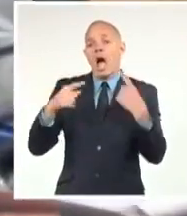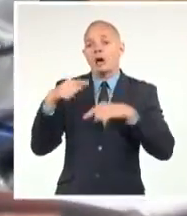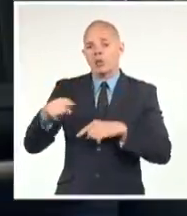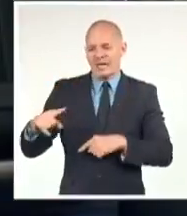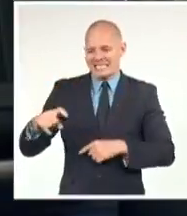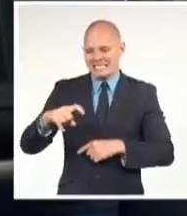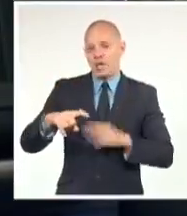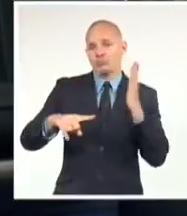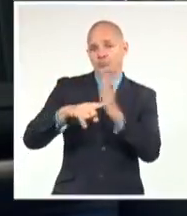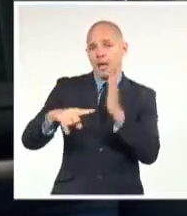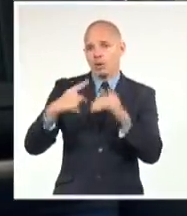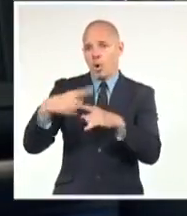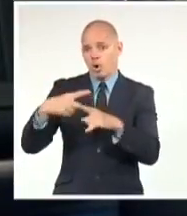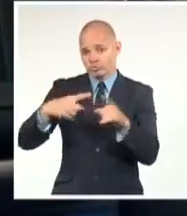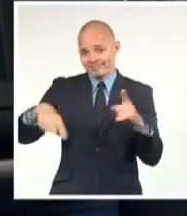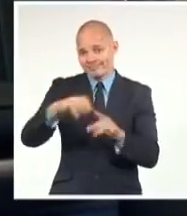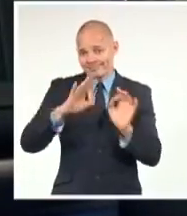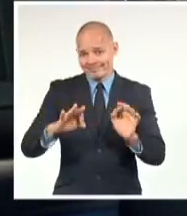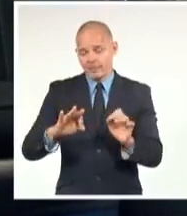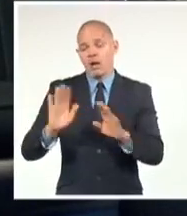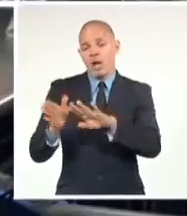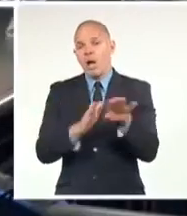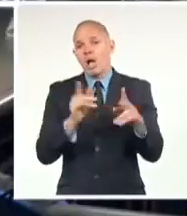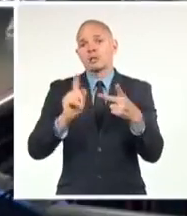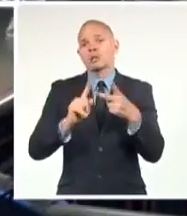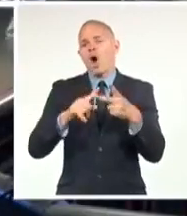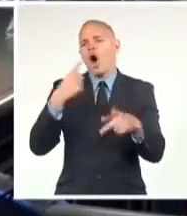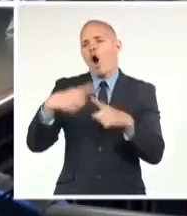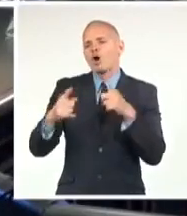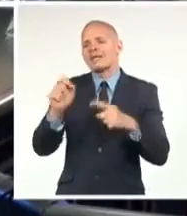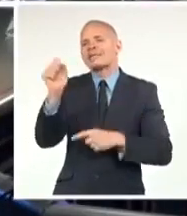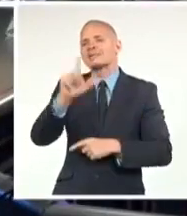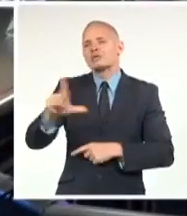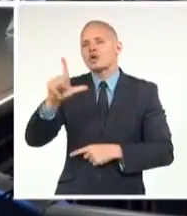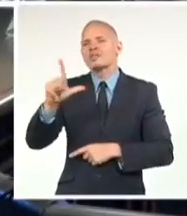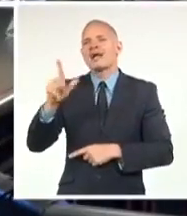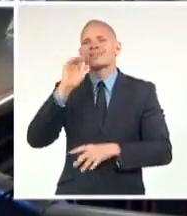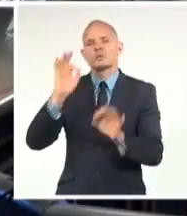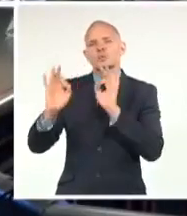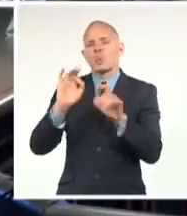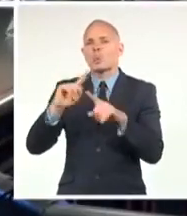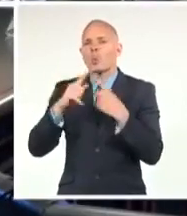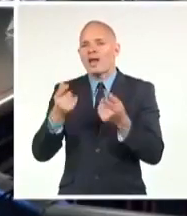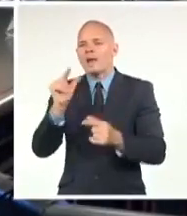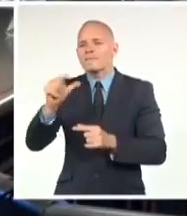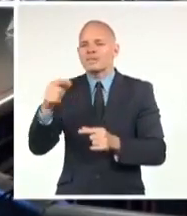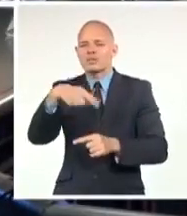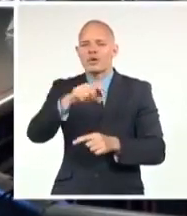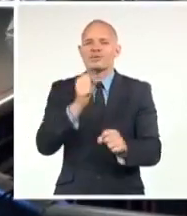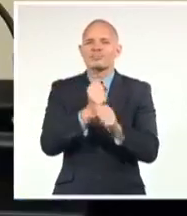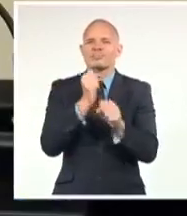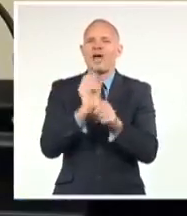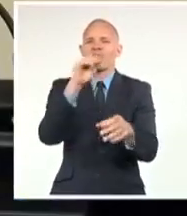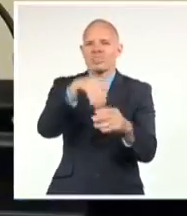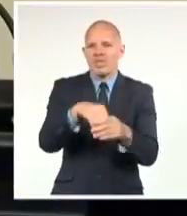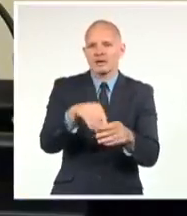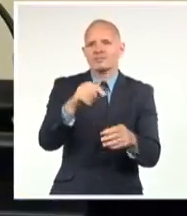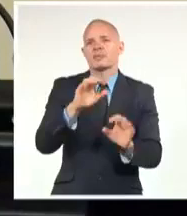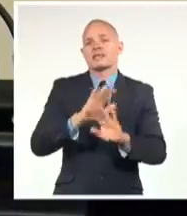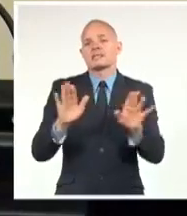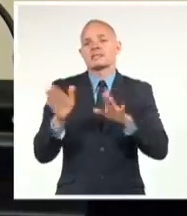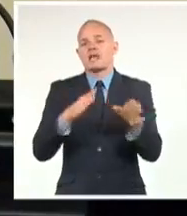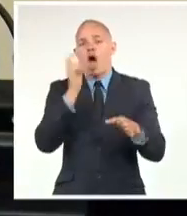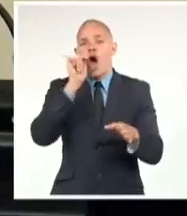uso agrícola y de la seguridad social de los titulares y los trabajadores contratados de los proyectos de desarrollo local. Homero